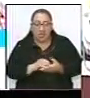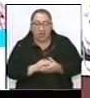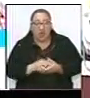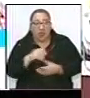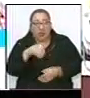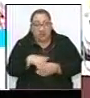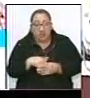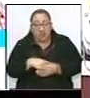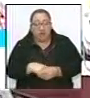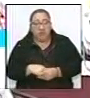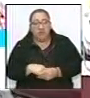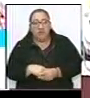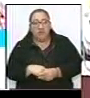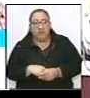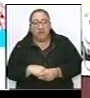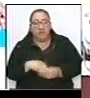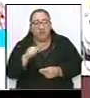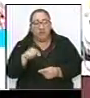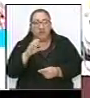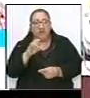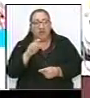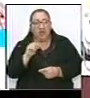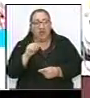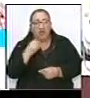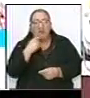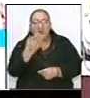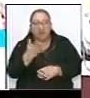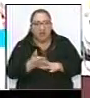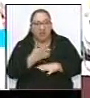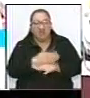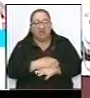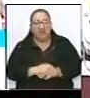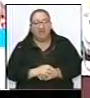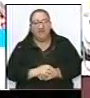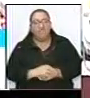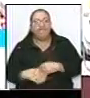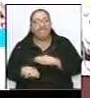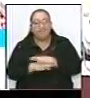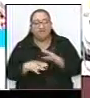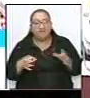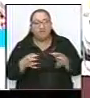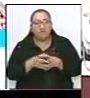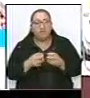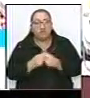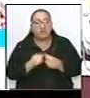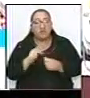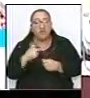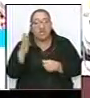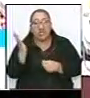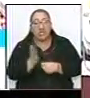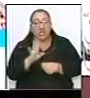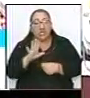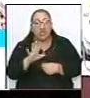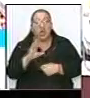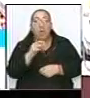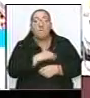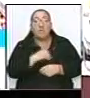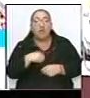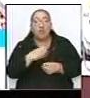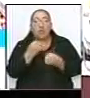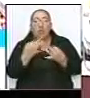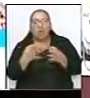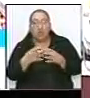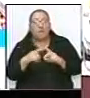votar esa cuestión previa solicitada, básicamente en los 3/5 de los miembros, simplemente